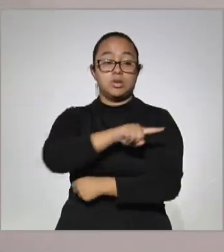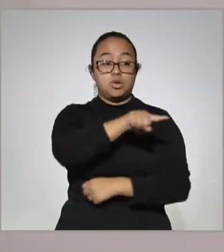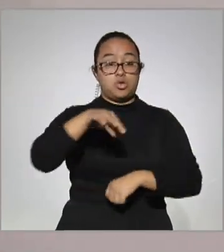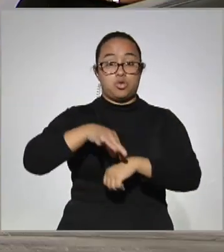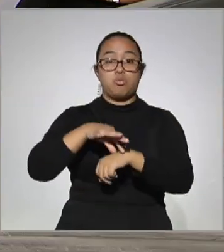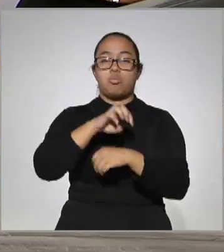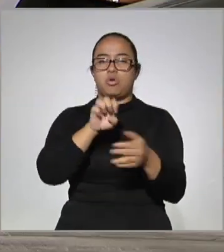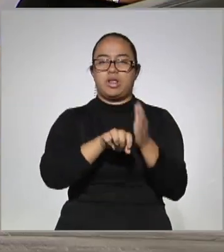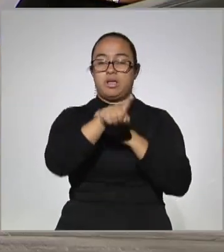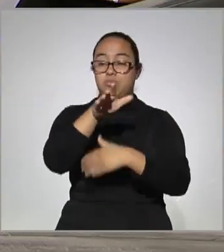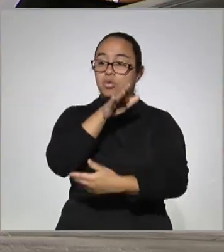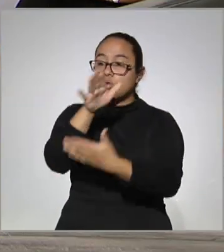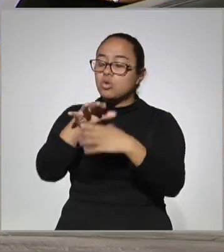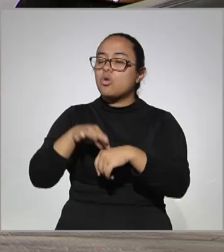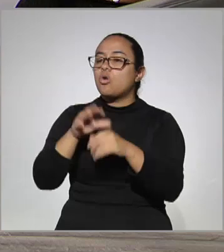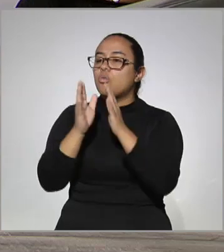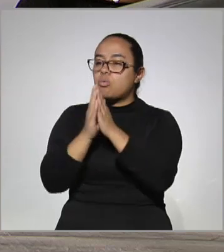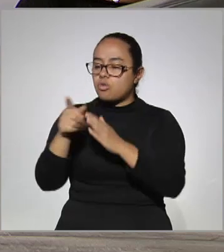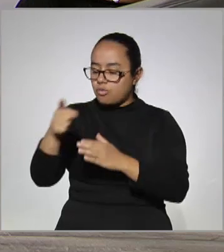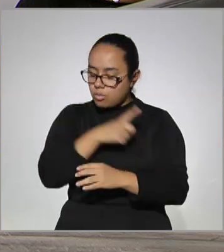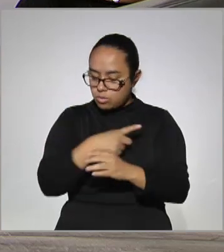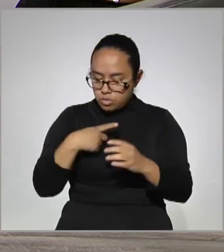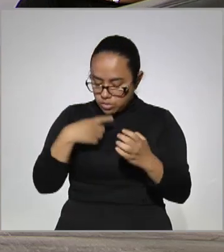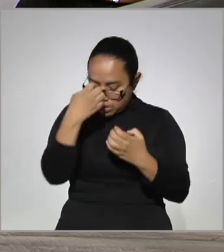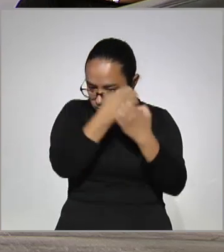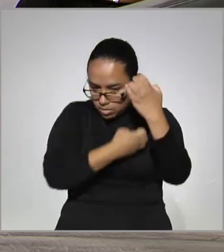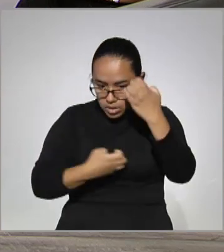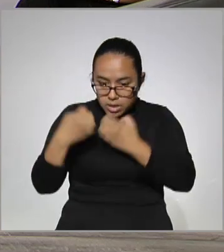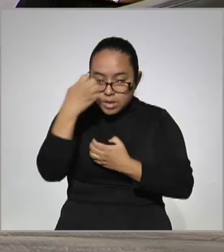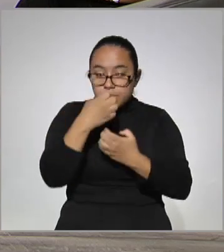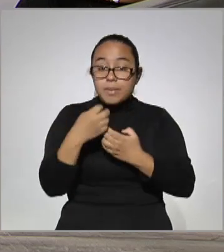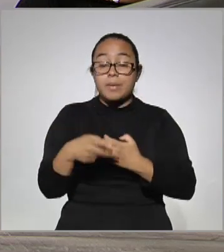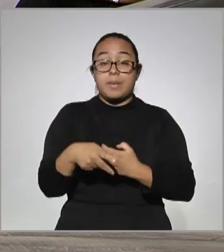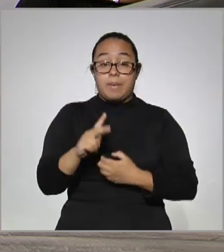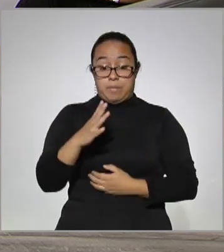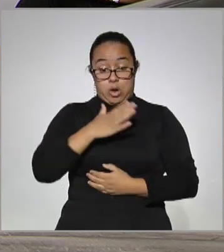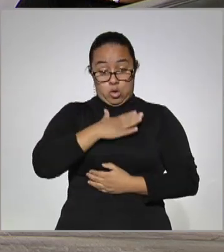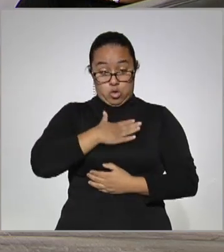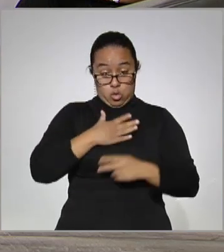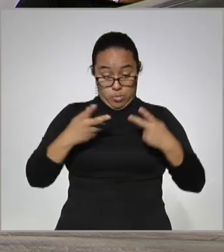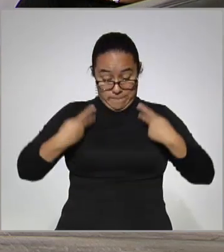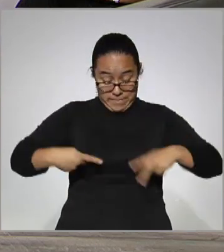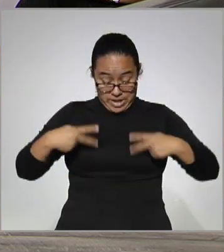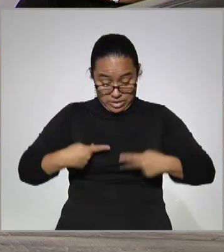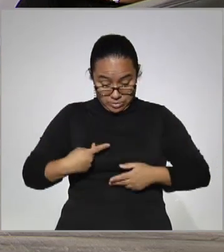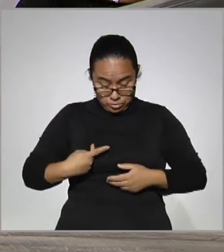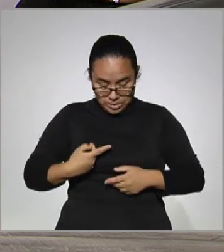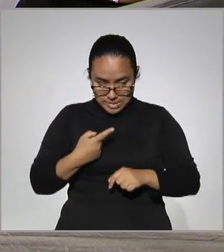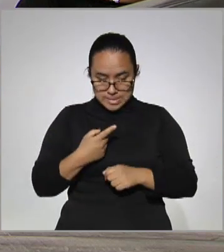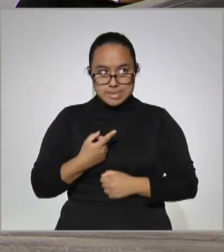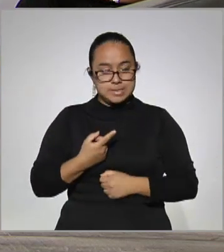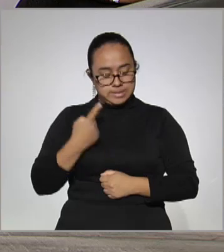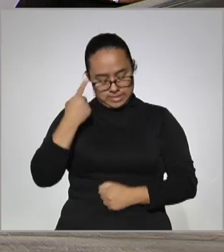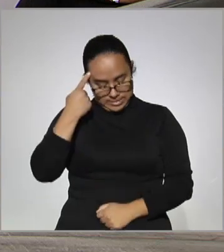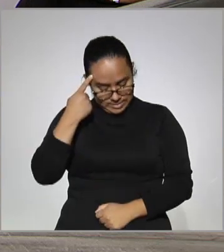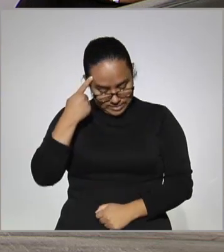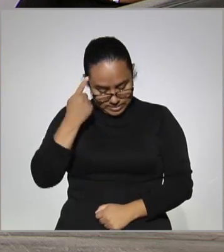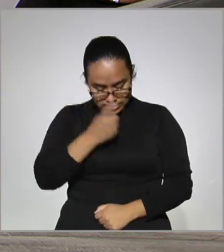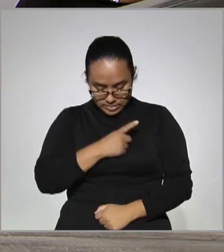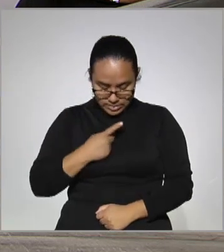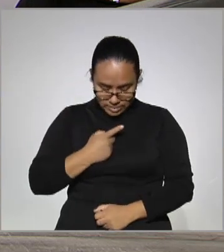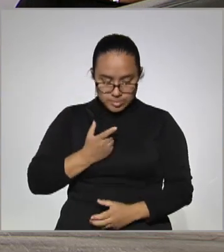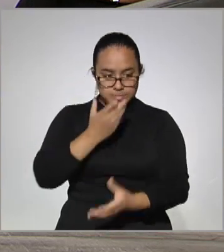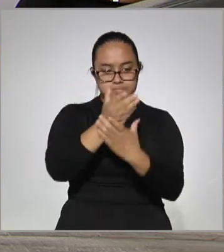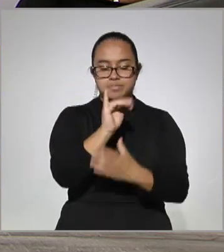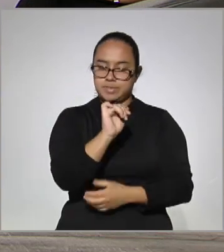vas al médico, el médico te va a sugerir que te estudies, pero para esto el paciente tiene que tomar la iniciativa de decir, híjole, yo me tengo que ir